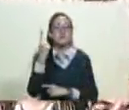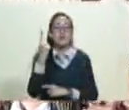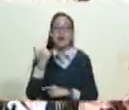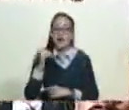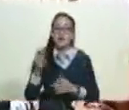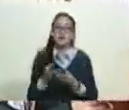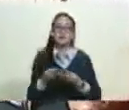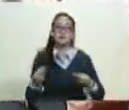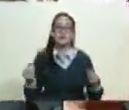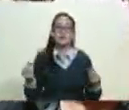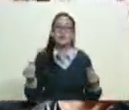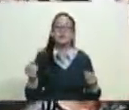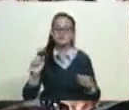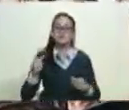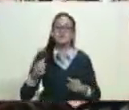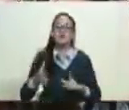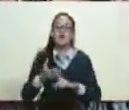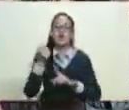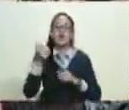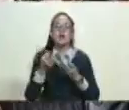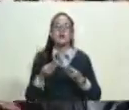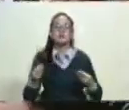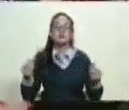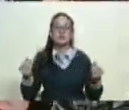que resolver y la vamos a resolver.